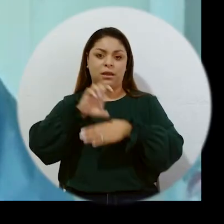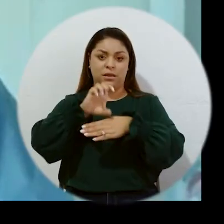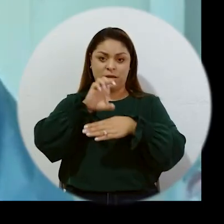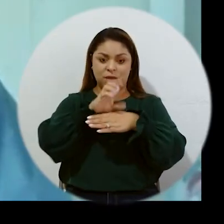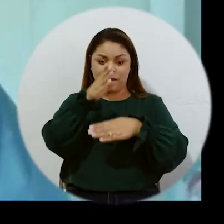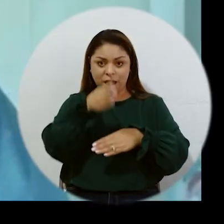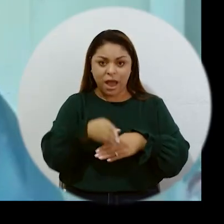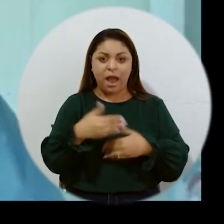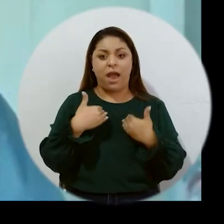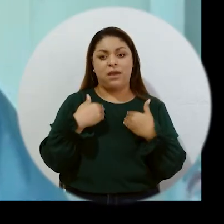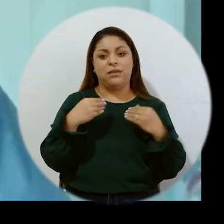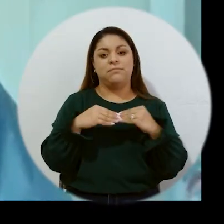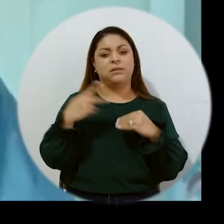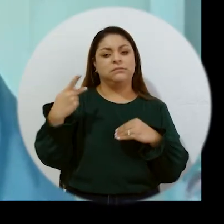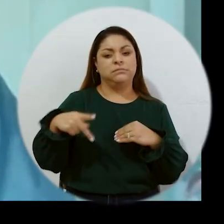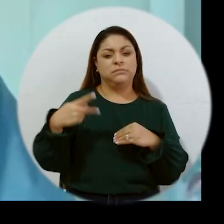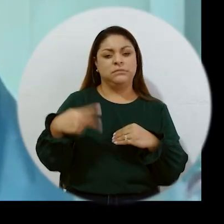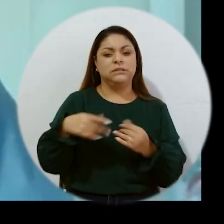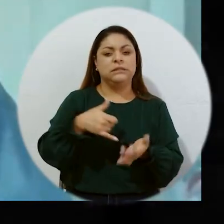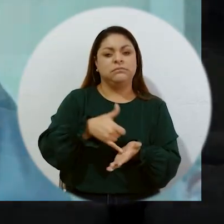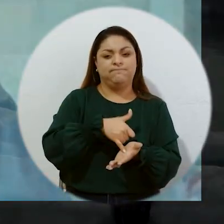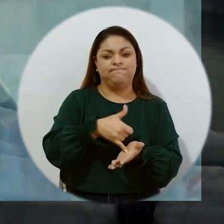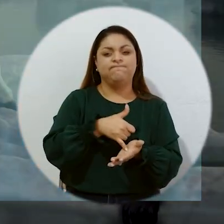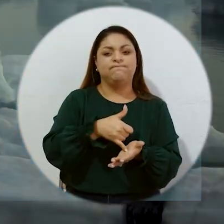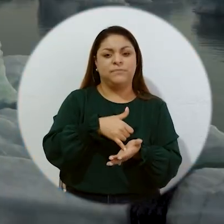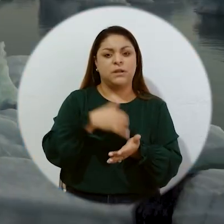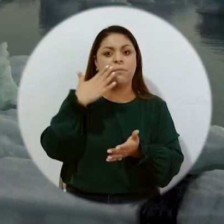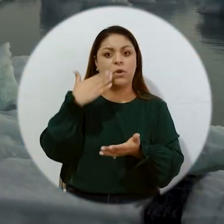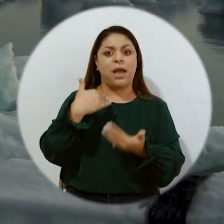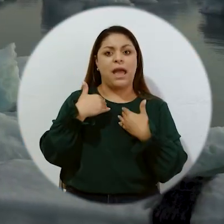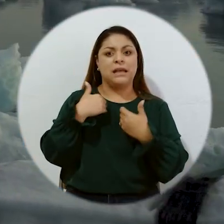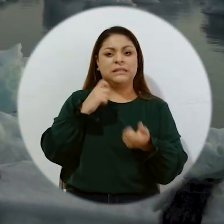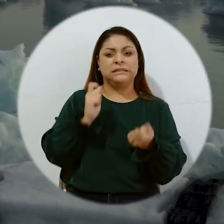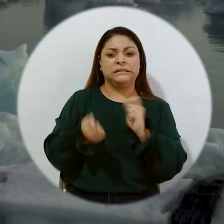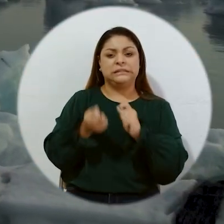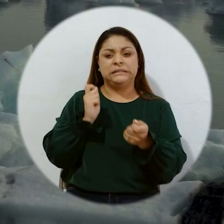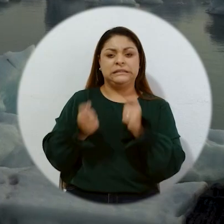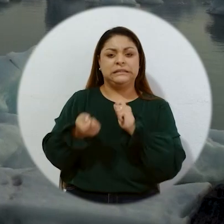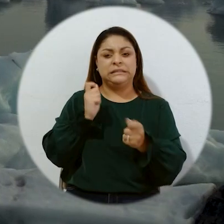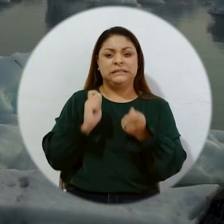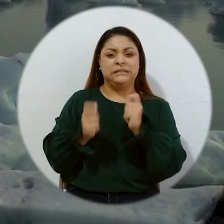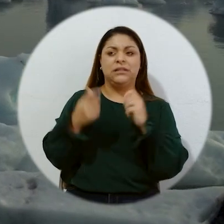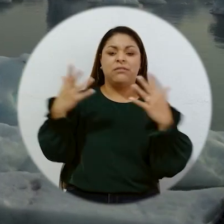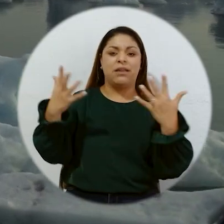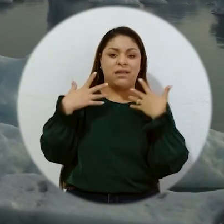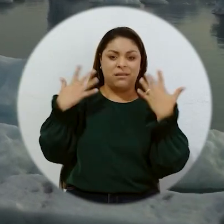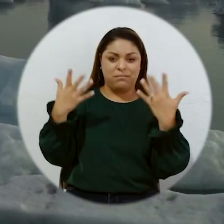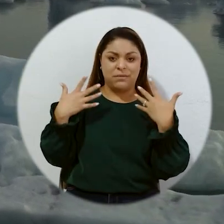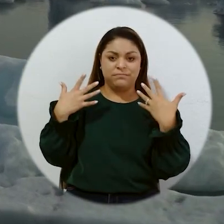tenemos mayores riesgos de vulnerabilidad ante las amenazas del cambio. ¿No?